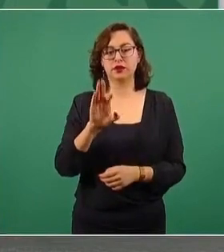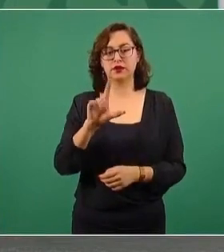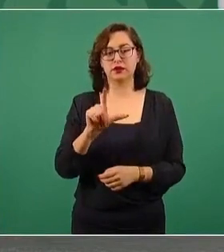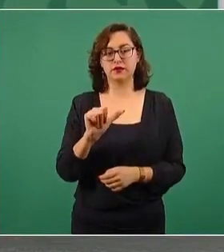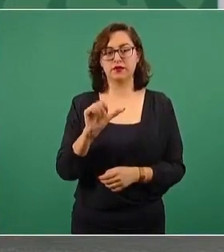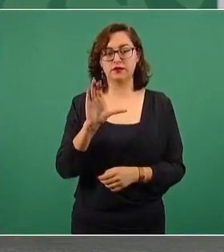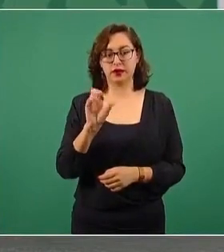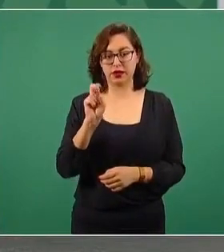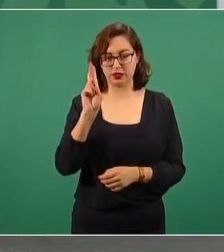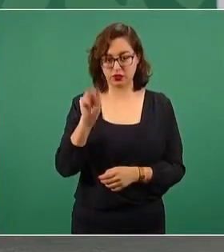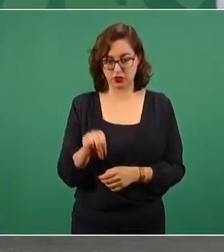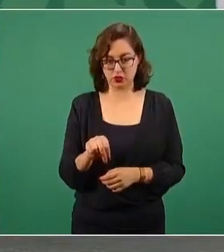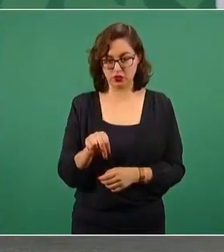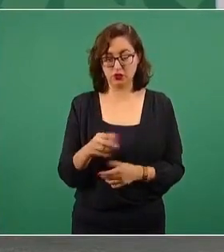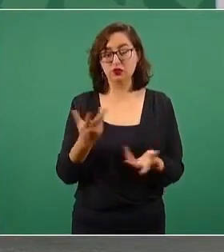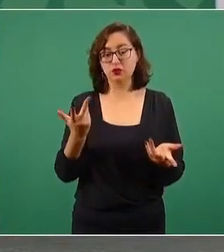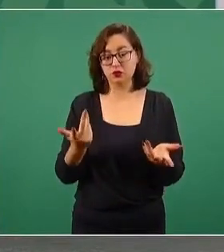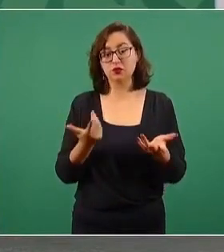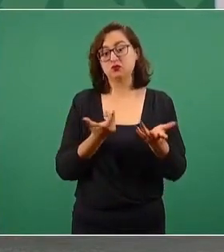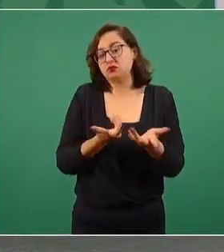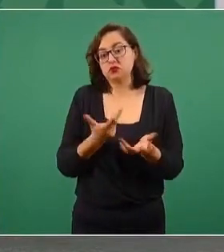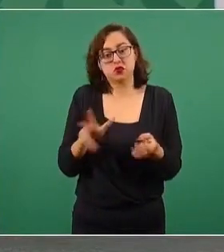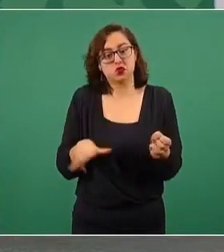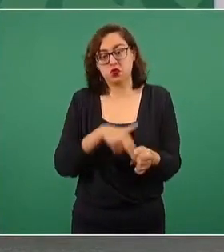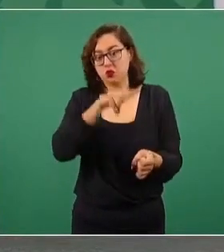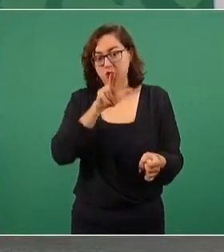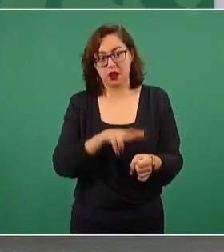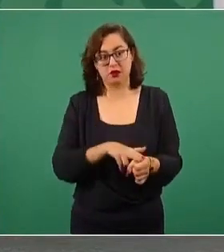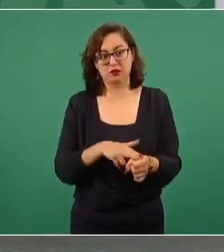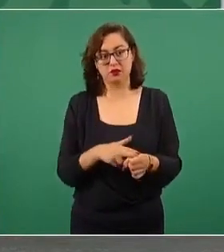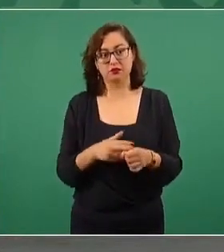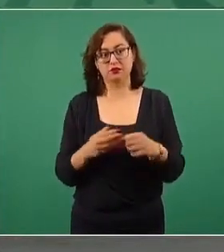Es el precio más inflación. Entonces estamos abajo.